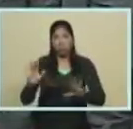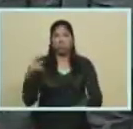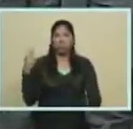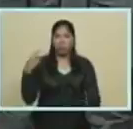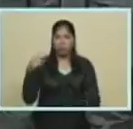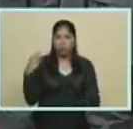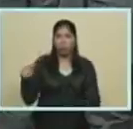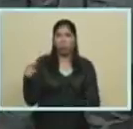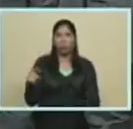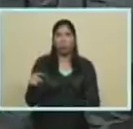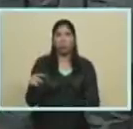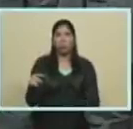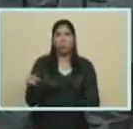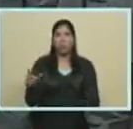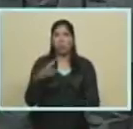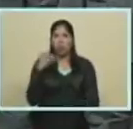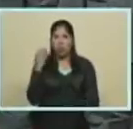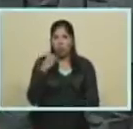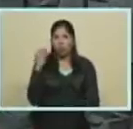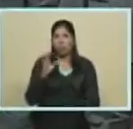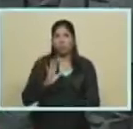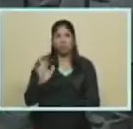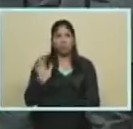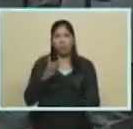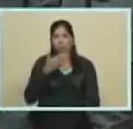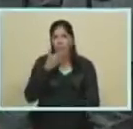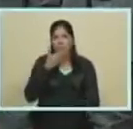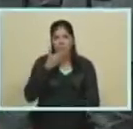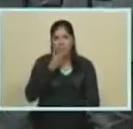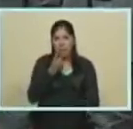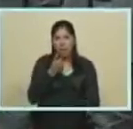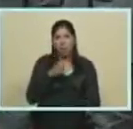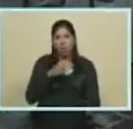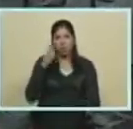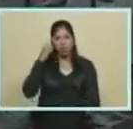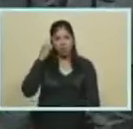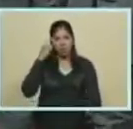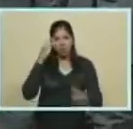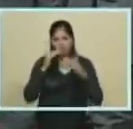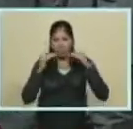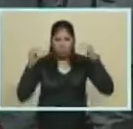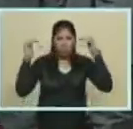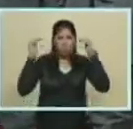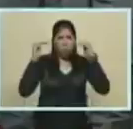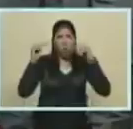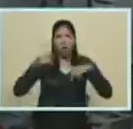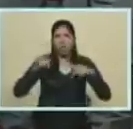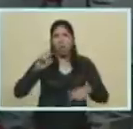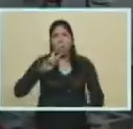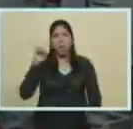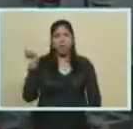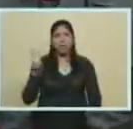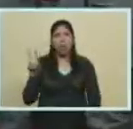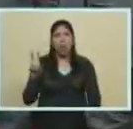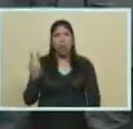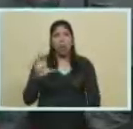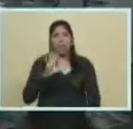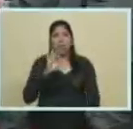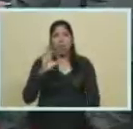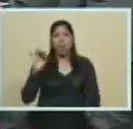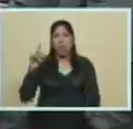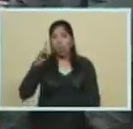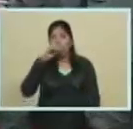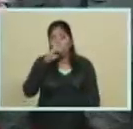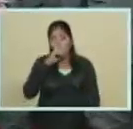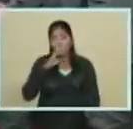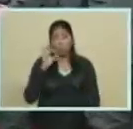tenemos la generación mejor educada y más culta que haya existido en Venezuela en 500